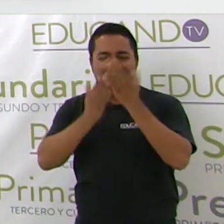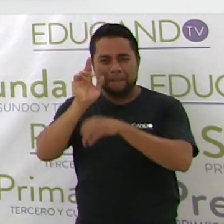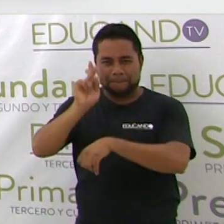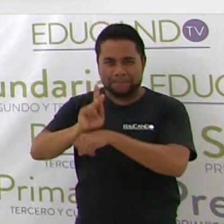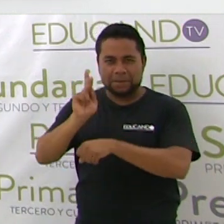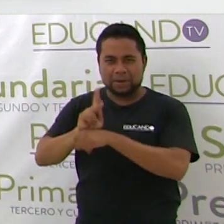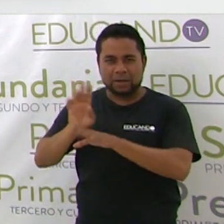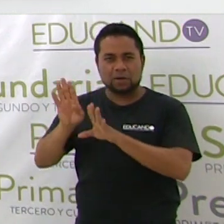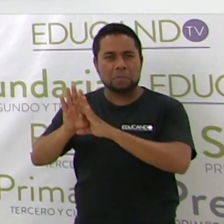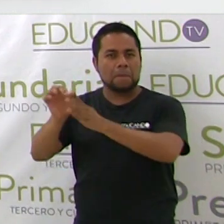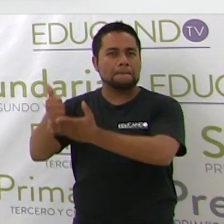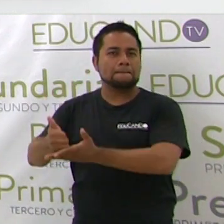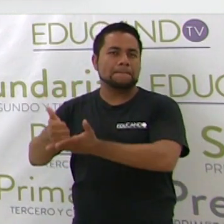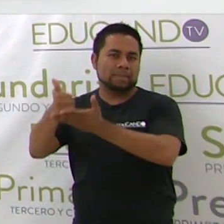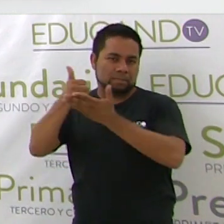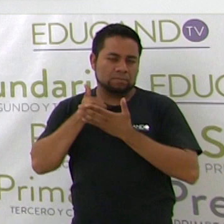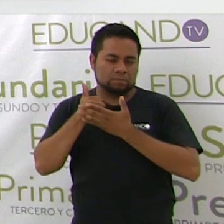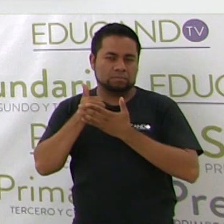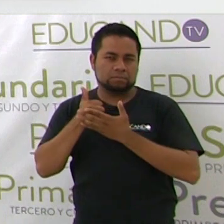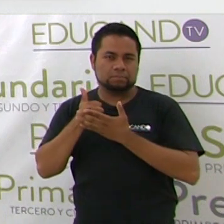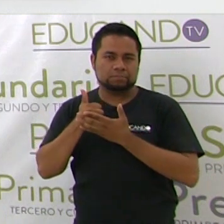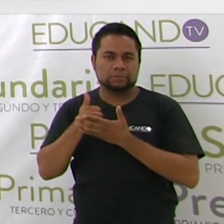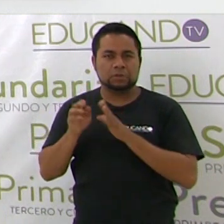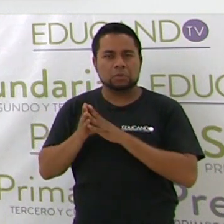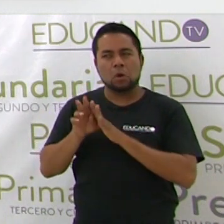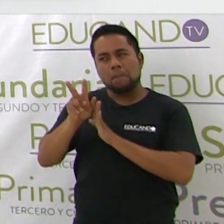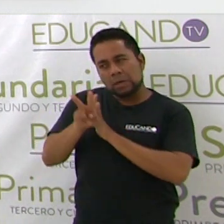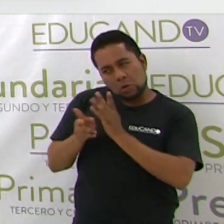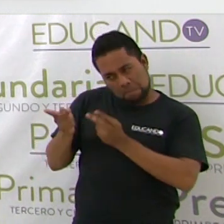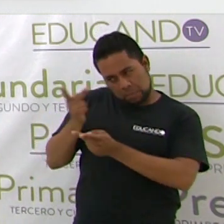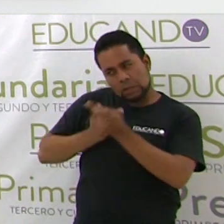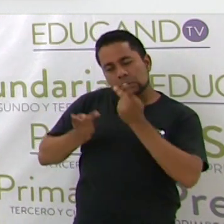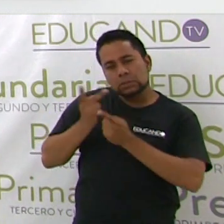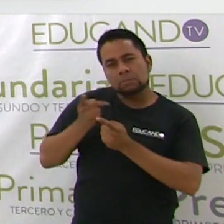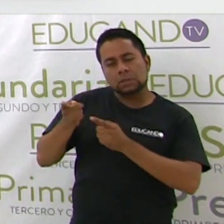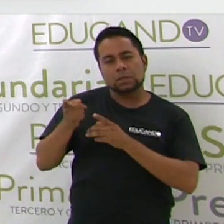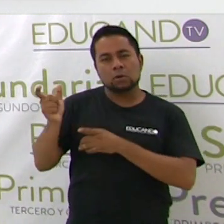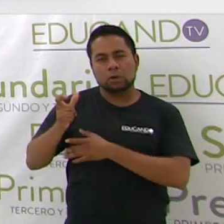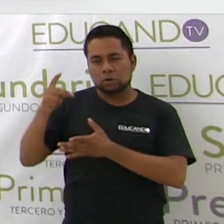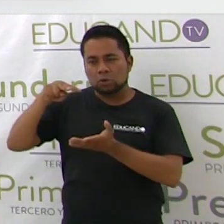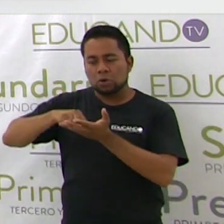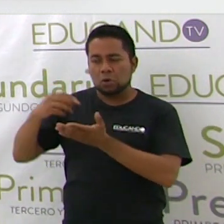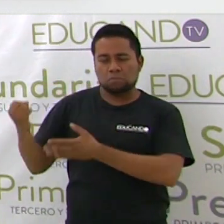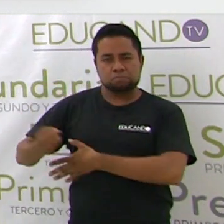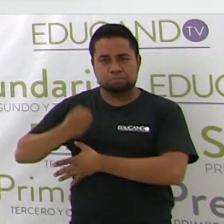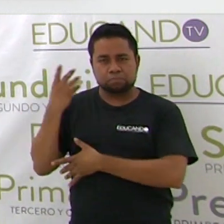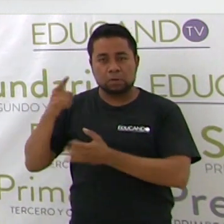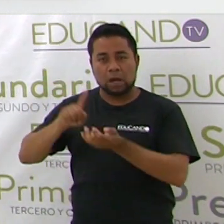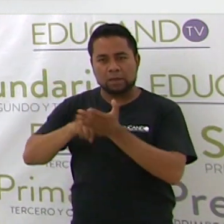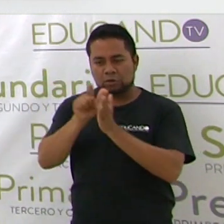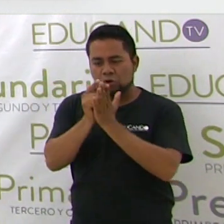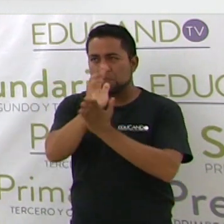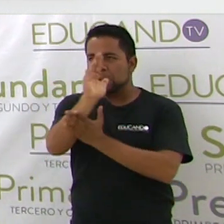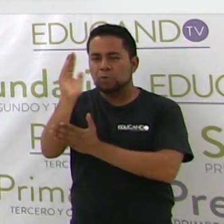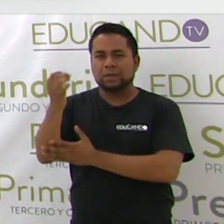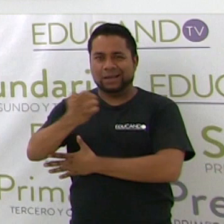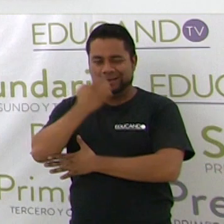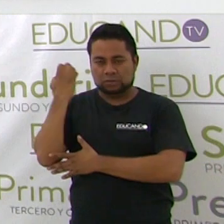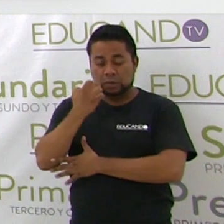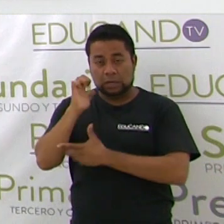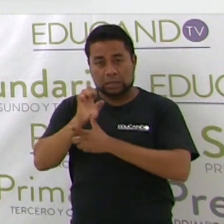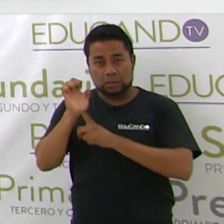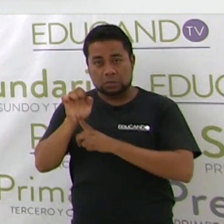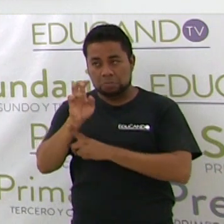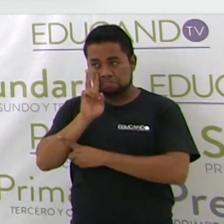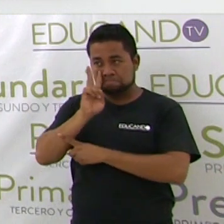hizo favor de prestarme un video en el que ella presentó una conferencia en la biblioteca de su escuela. Entonces, vamos